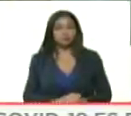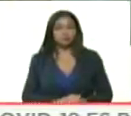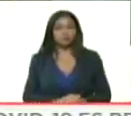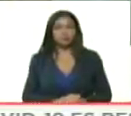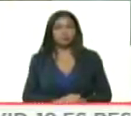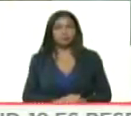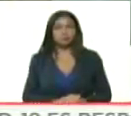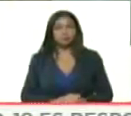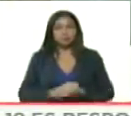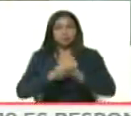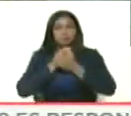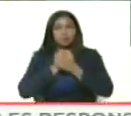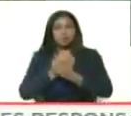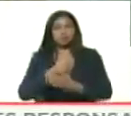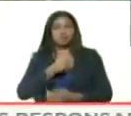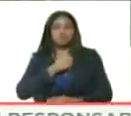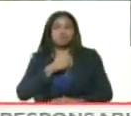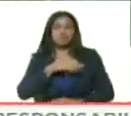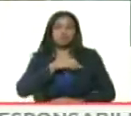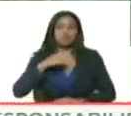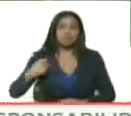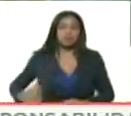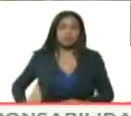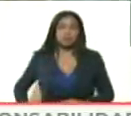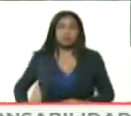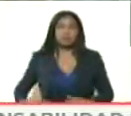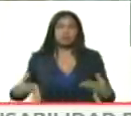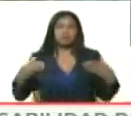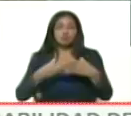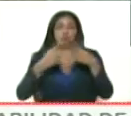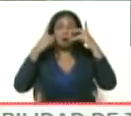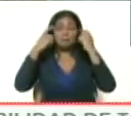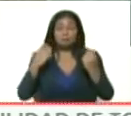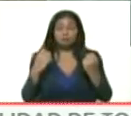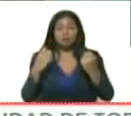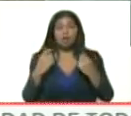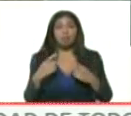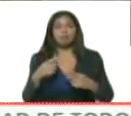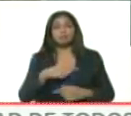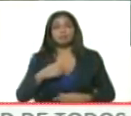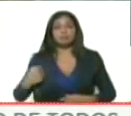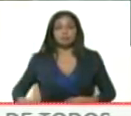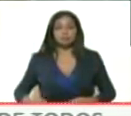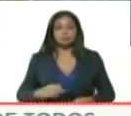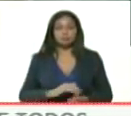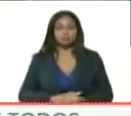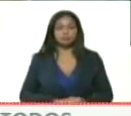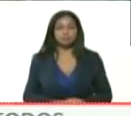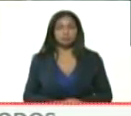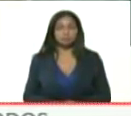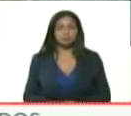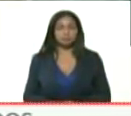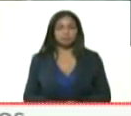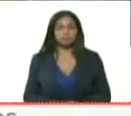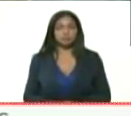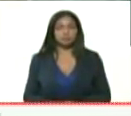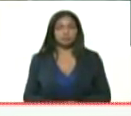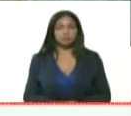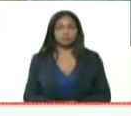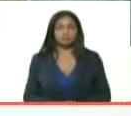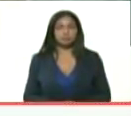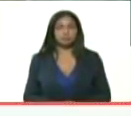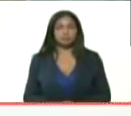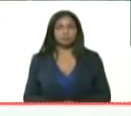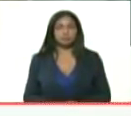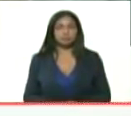queridos compatriotas míos del grupo de expertos de China. Hace